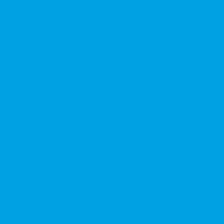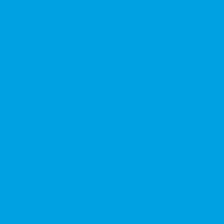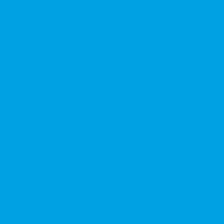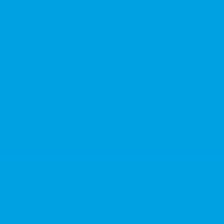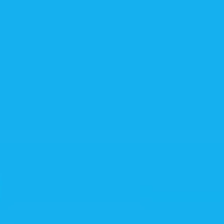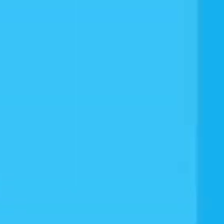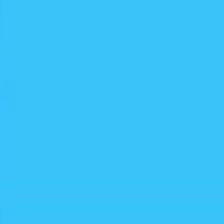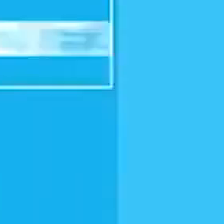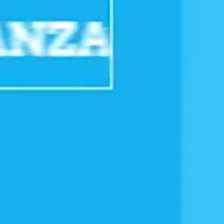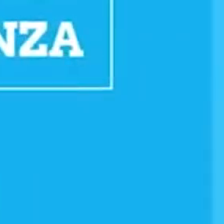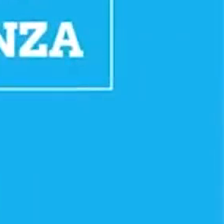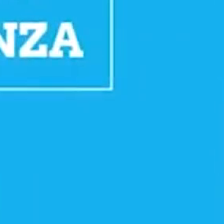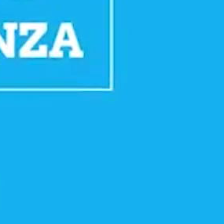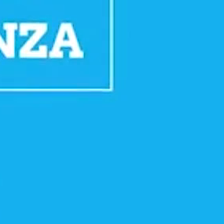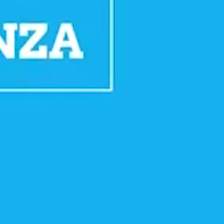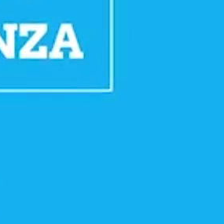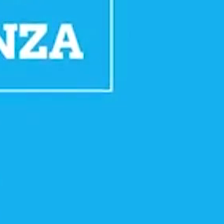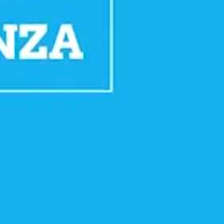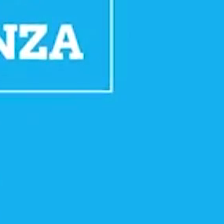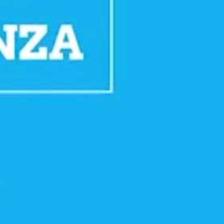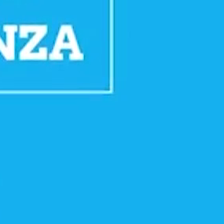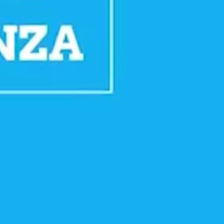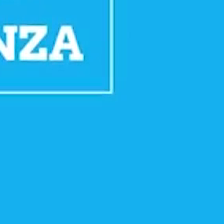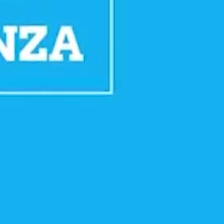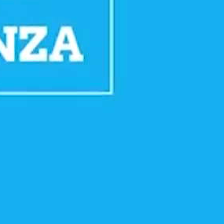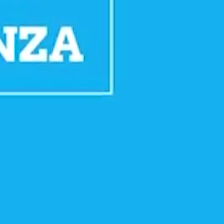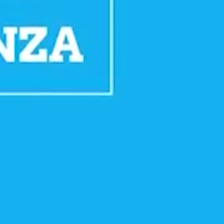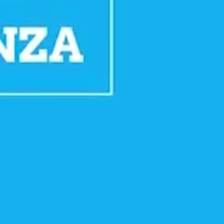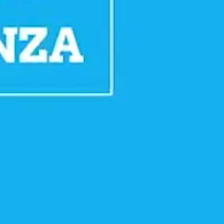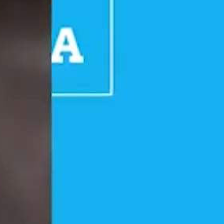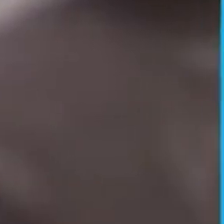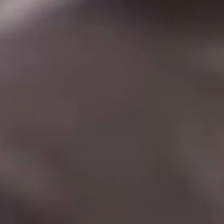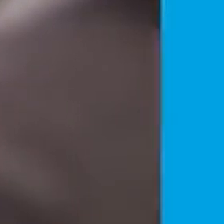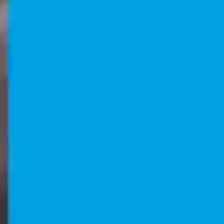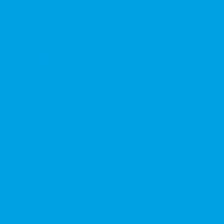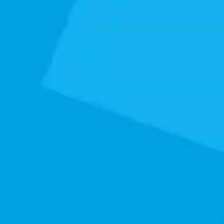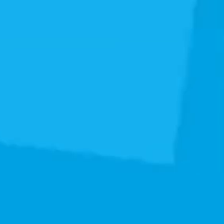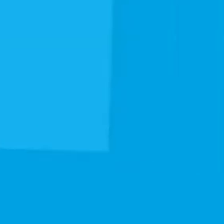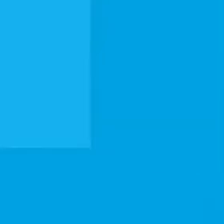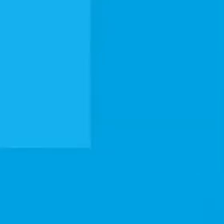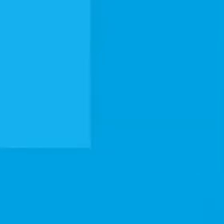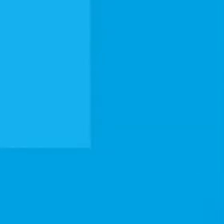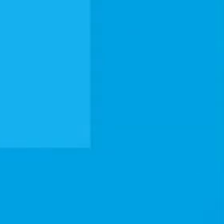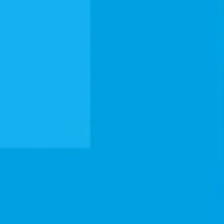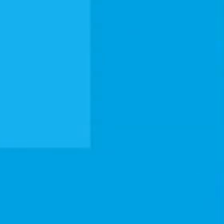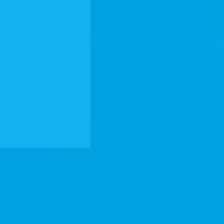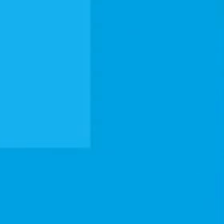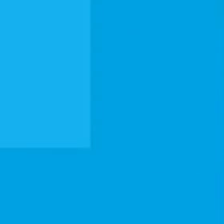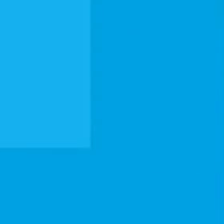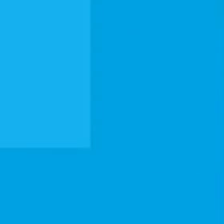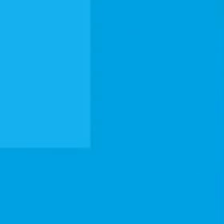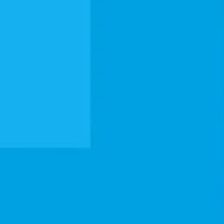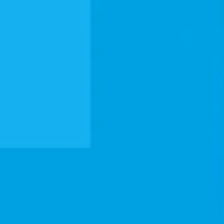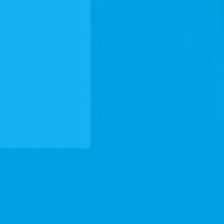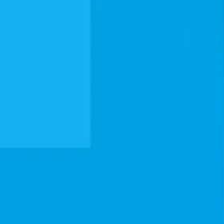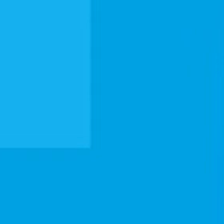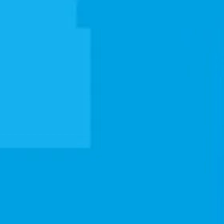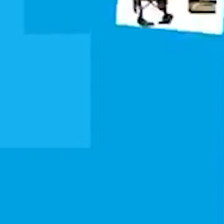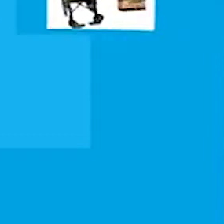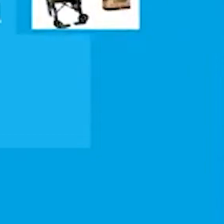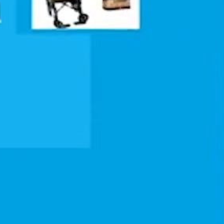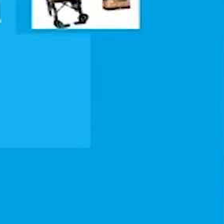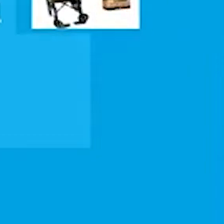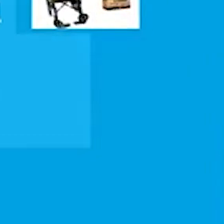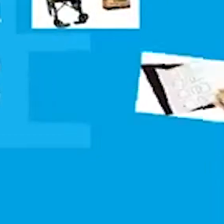mesa o pedir ayuda de una persona costarricense mayor de edad de su confianza. Además, cada junta receptora contará con lupa, plantilla